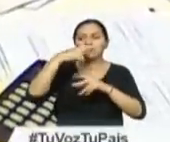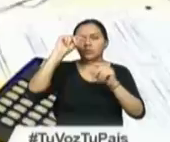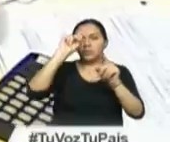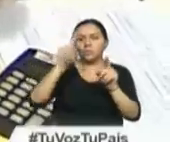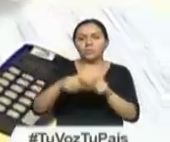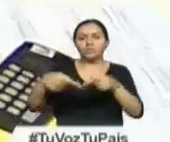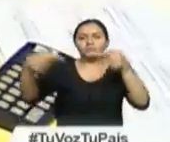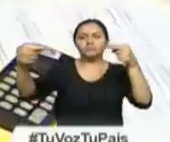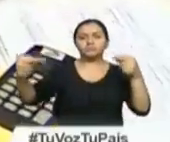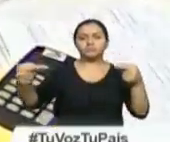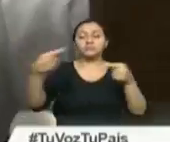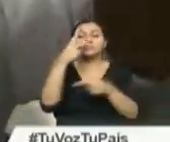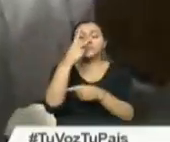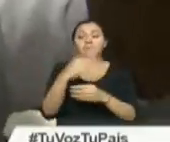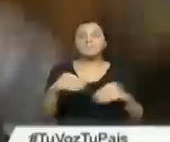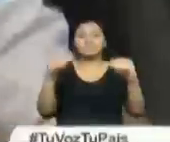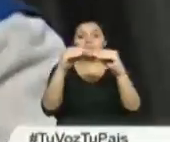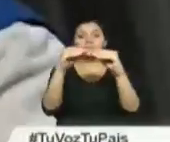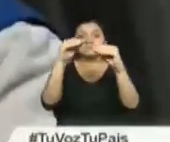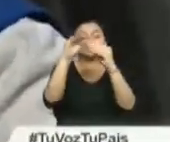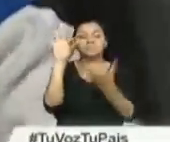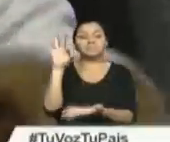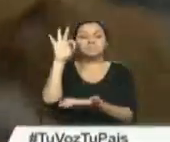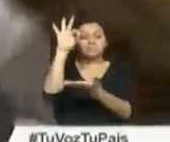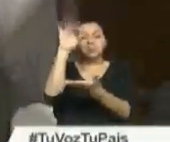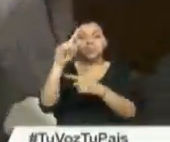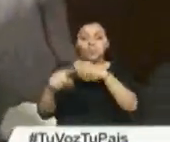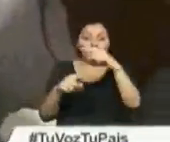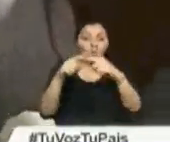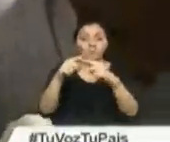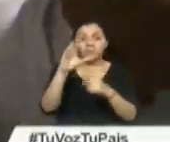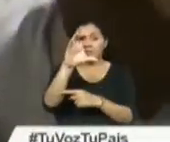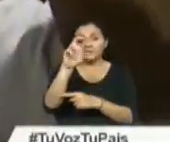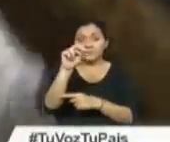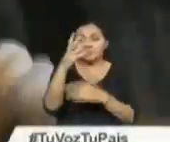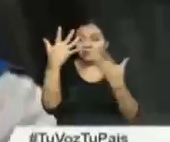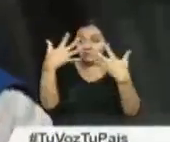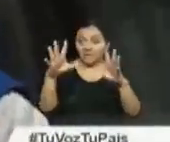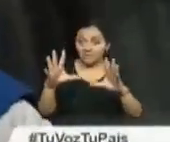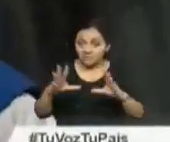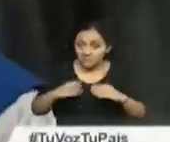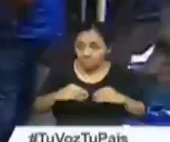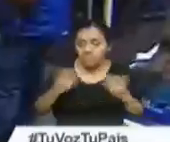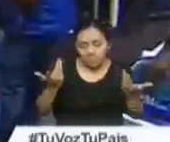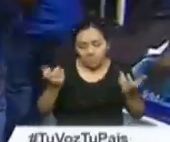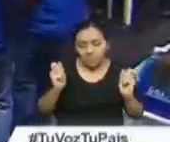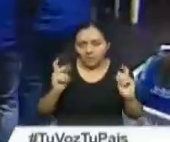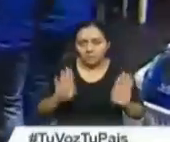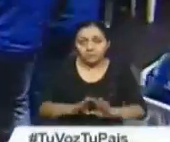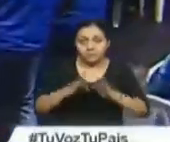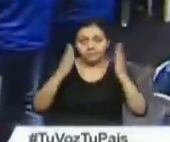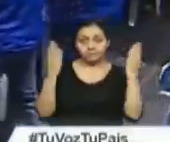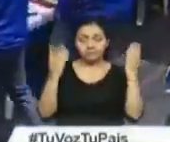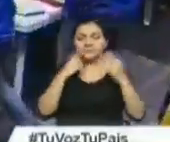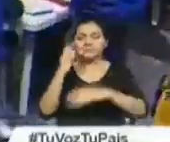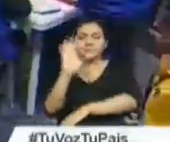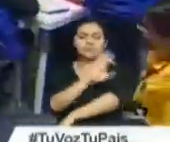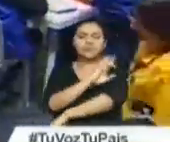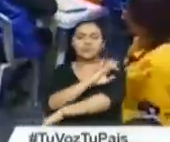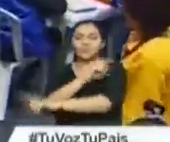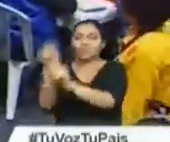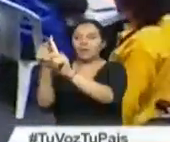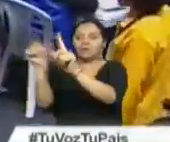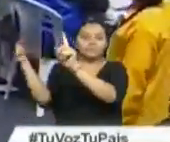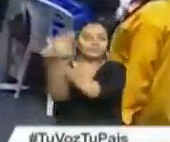impugnaciones de Creo Suma, que a través de sus delegados, una vez que el CNE aceptó el pedido, apeló ante el Tribunal Contencioso